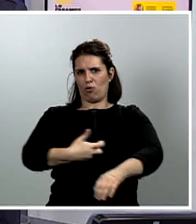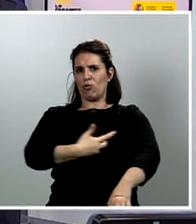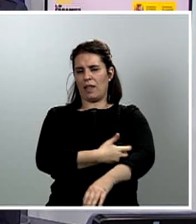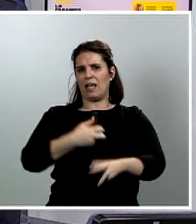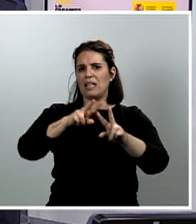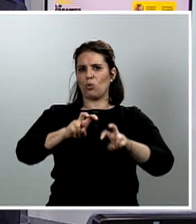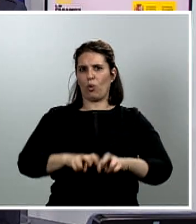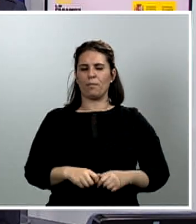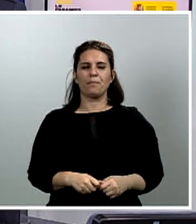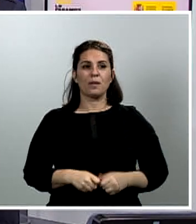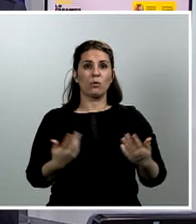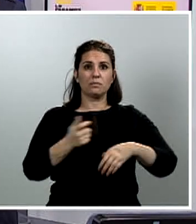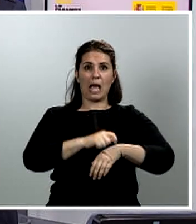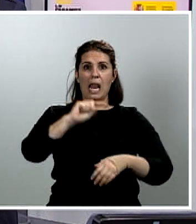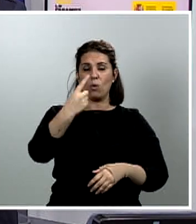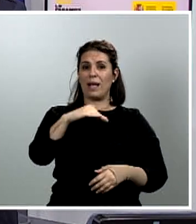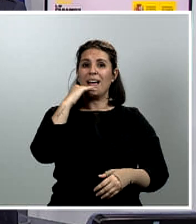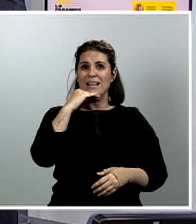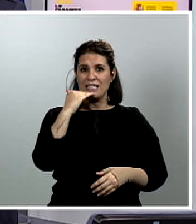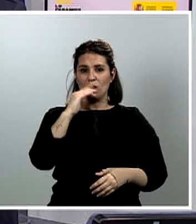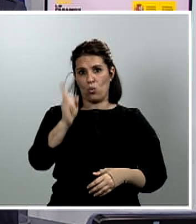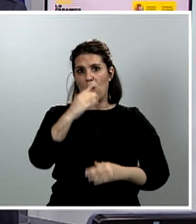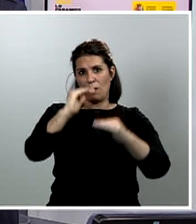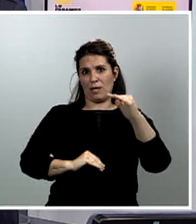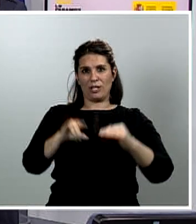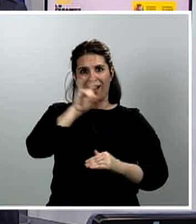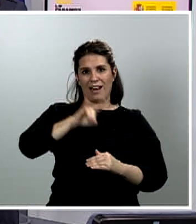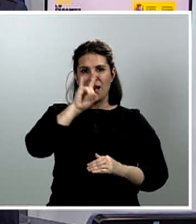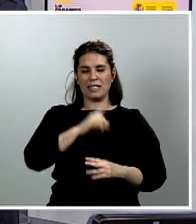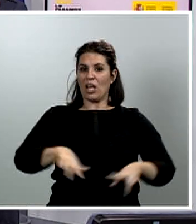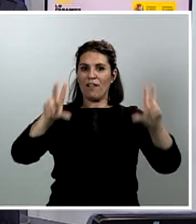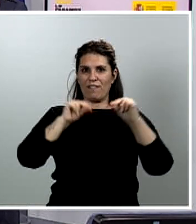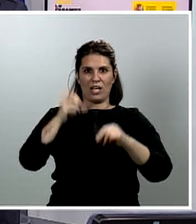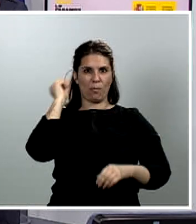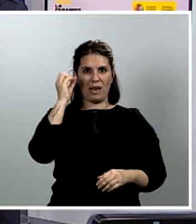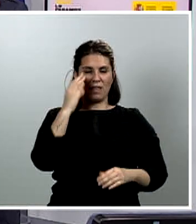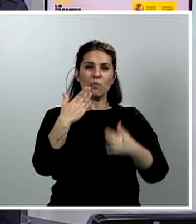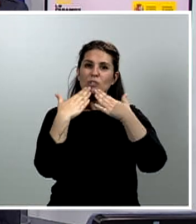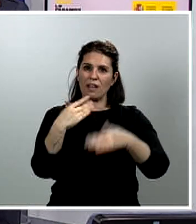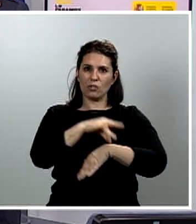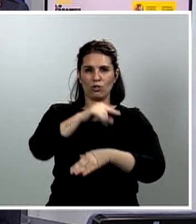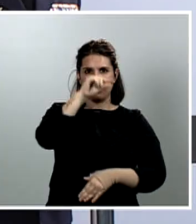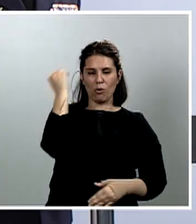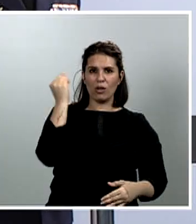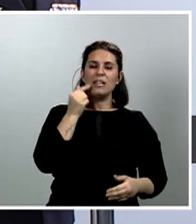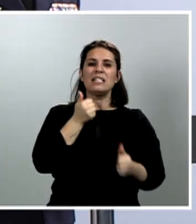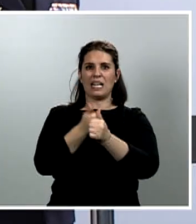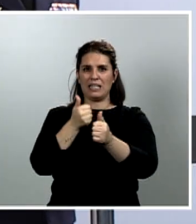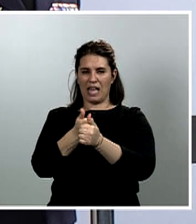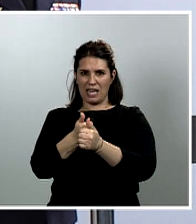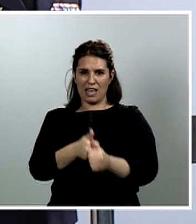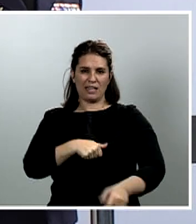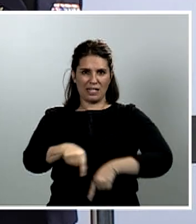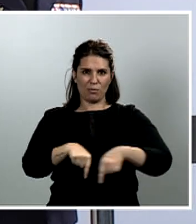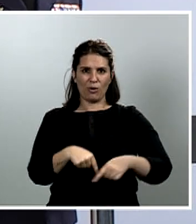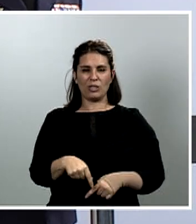punto de llegar a la 1 de la tarde, 1 hora menos en Canarias, concluye esta comparecencia. Gracias, doctor Simón, gracias, secretaria María José Rayo, general Carlos